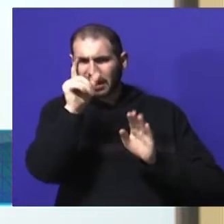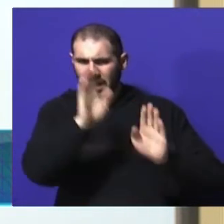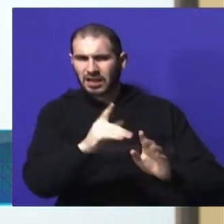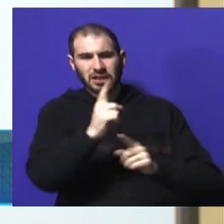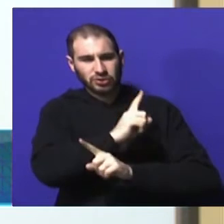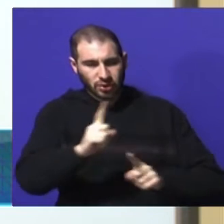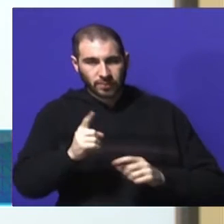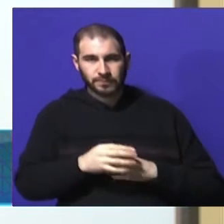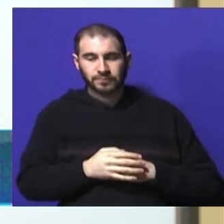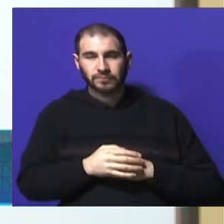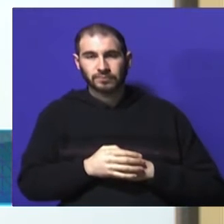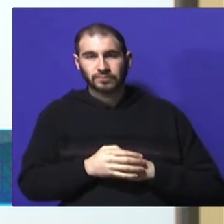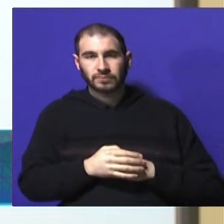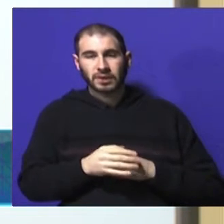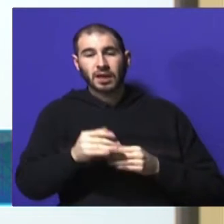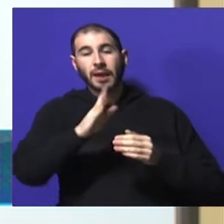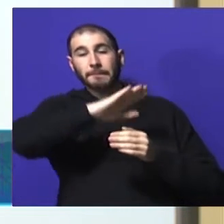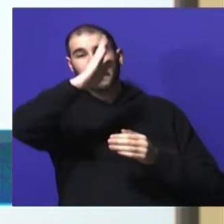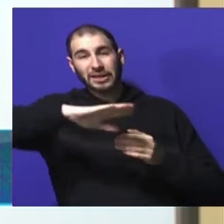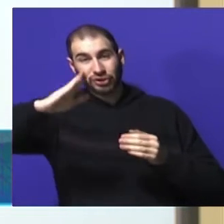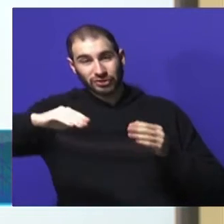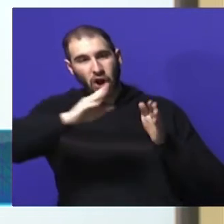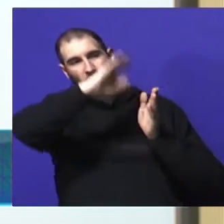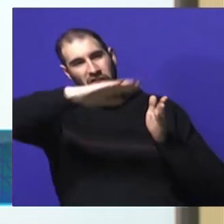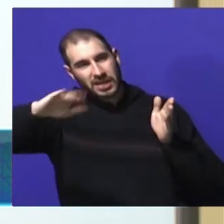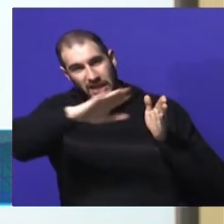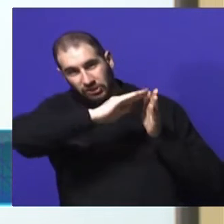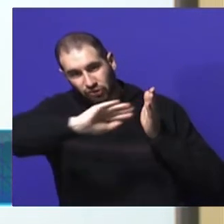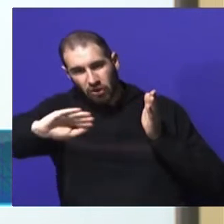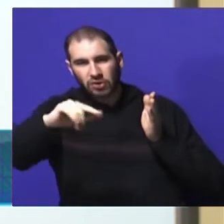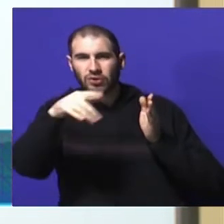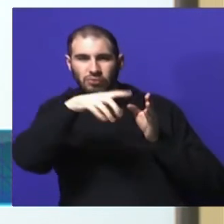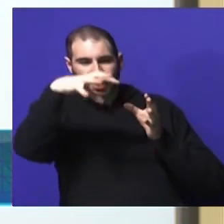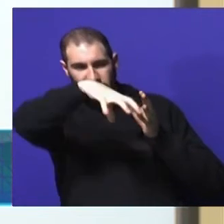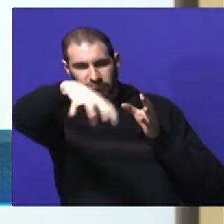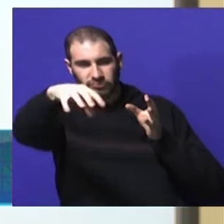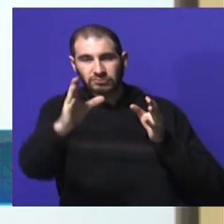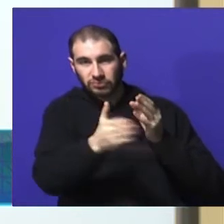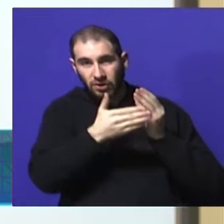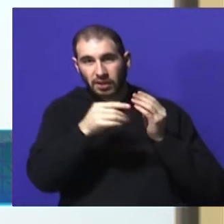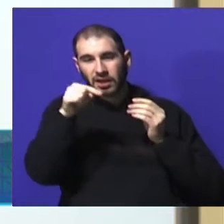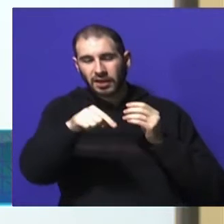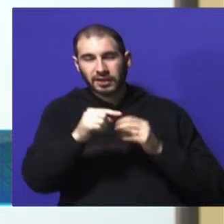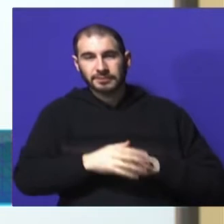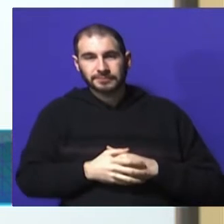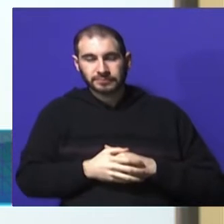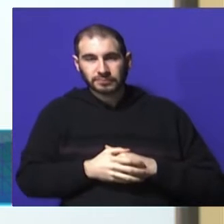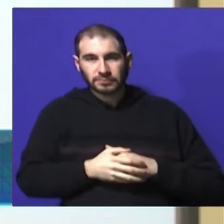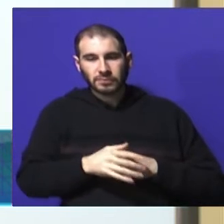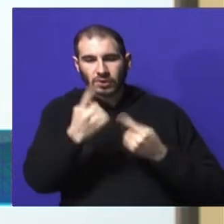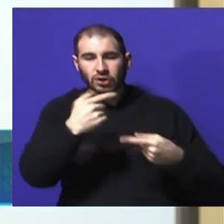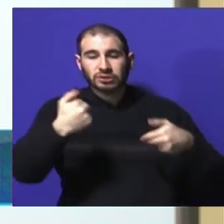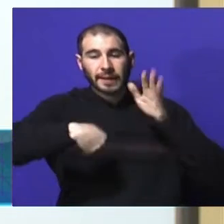En todo a lo largo de la cordillera de los Andes, estas pequeñas comunidades son el actor